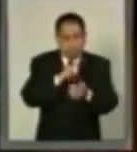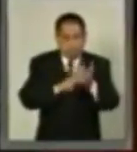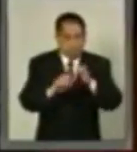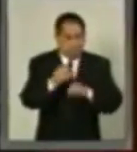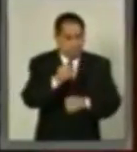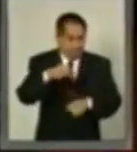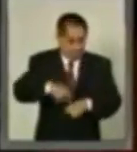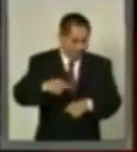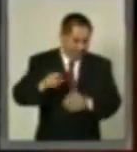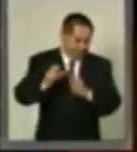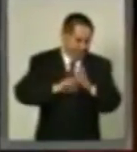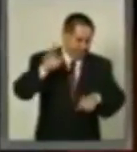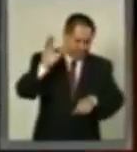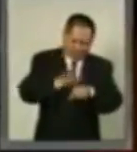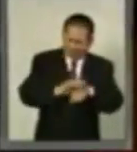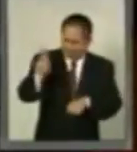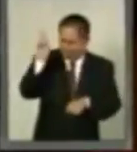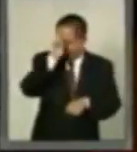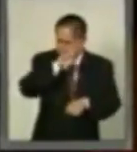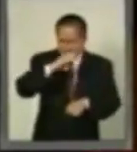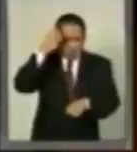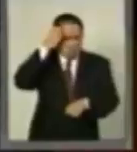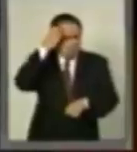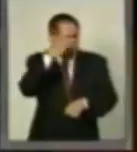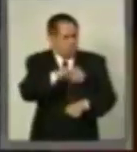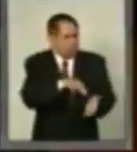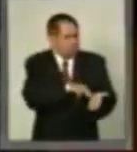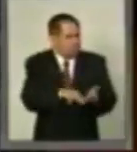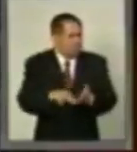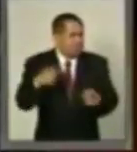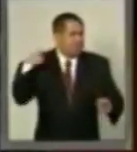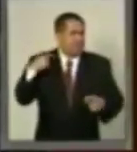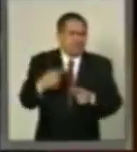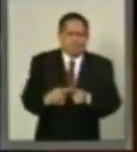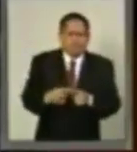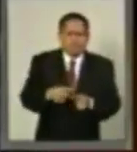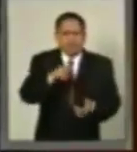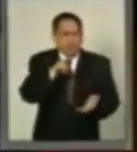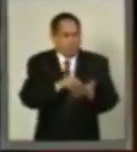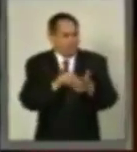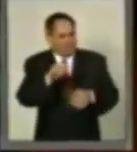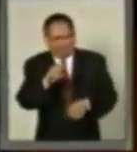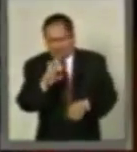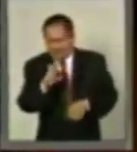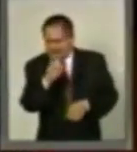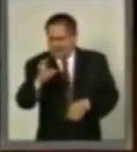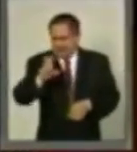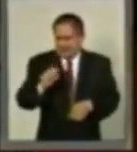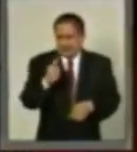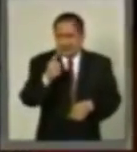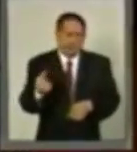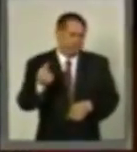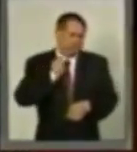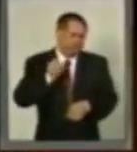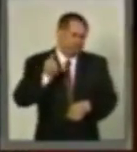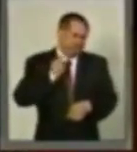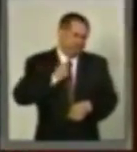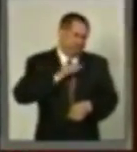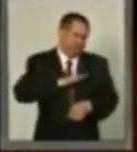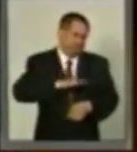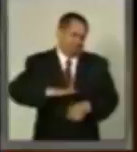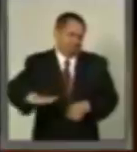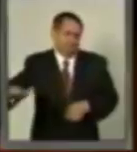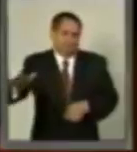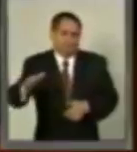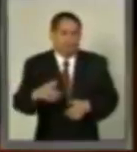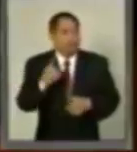el mes más violento de las últimas 2 décadas, con 2.371 homicidios. Pero el problema